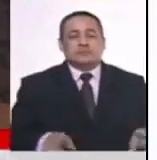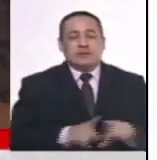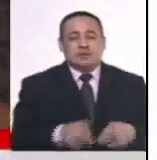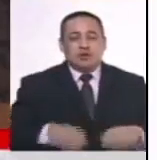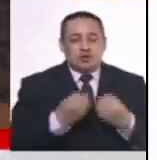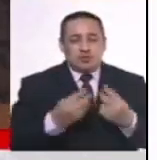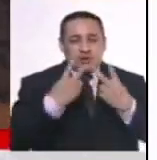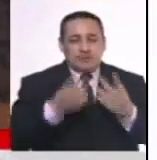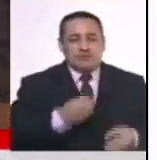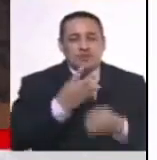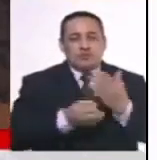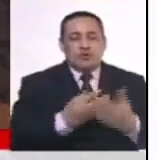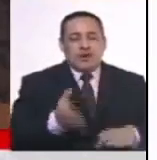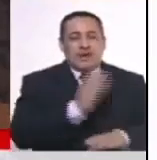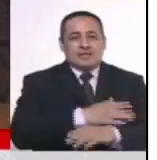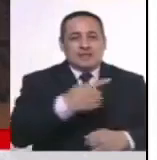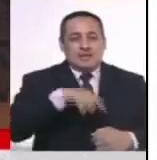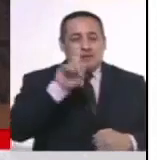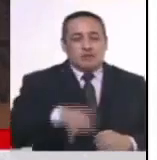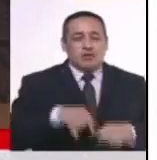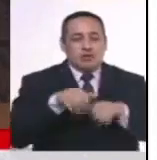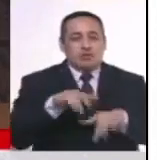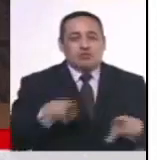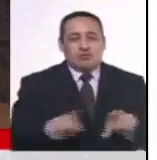conforme manifestó el 1 de julio